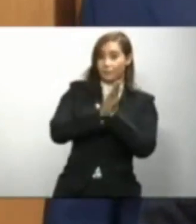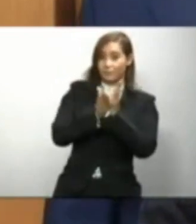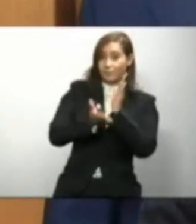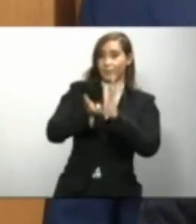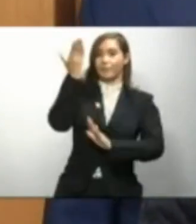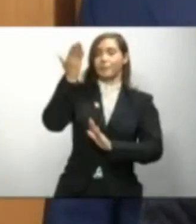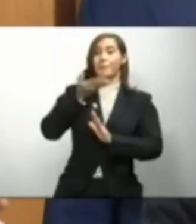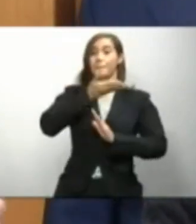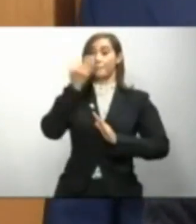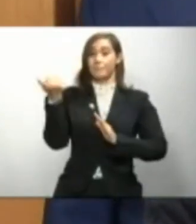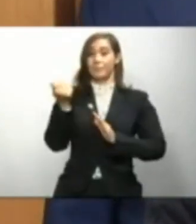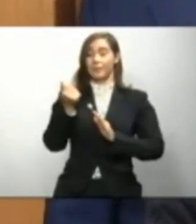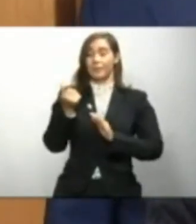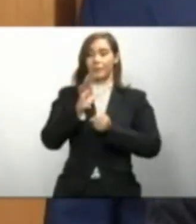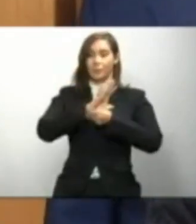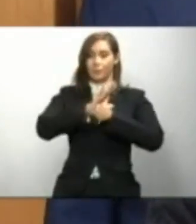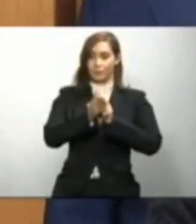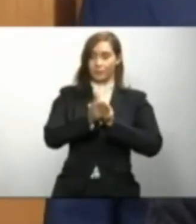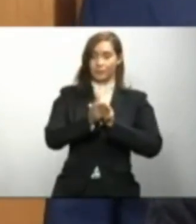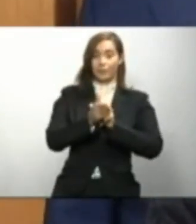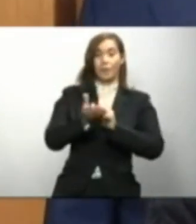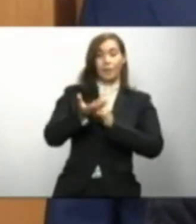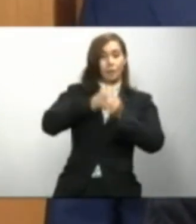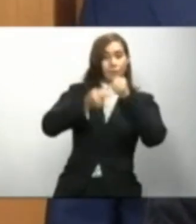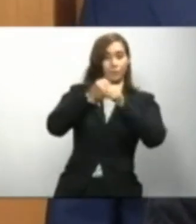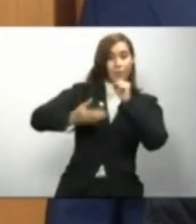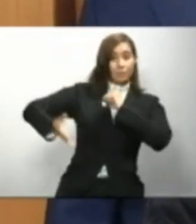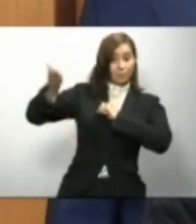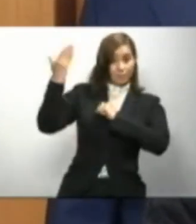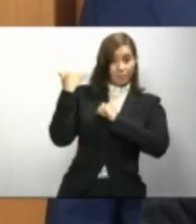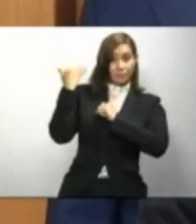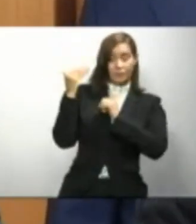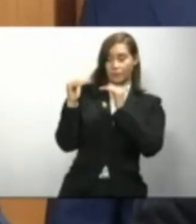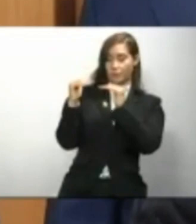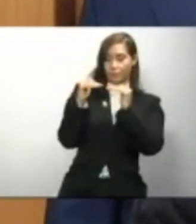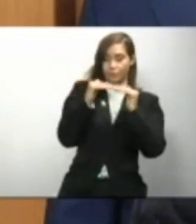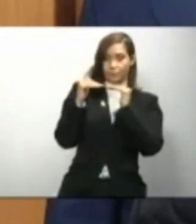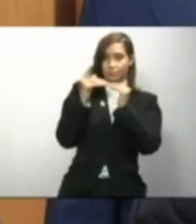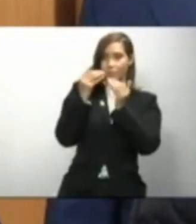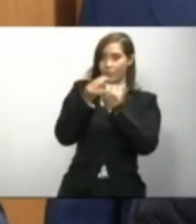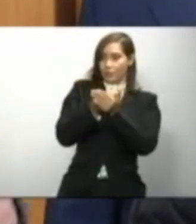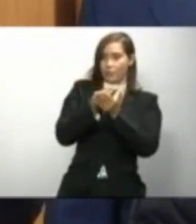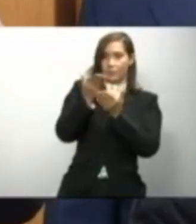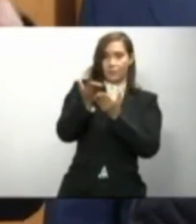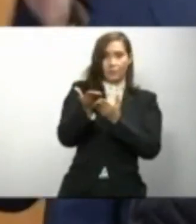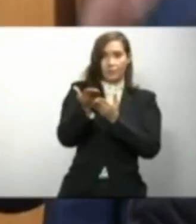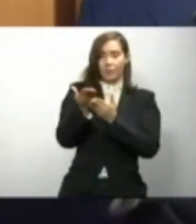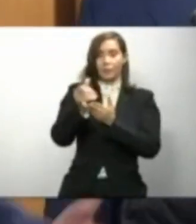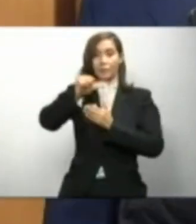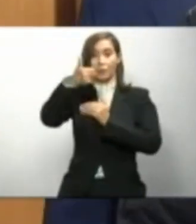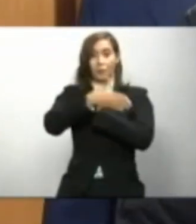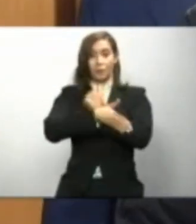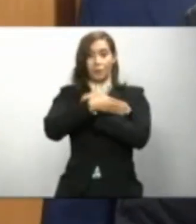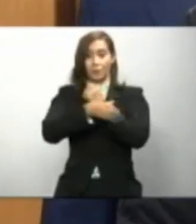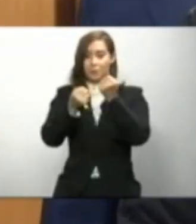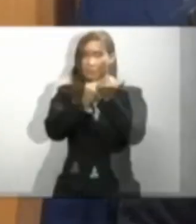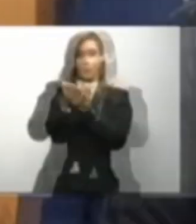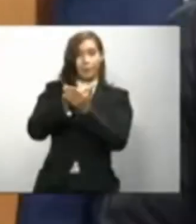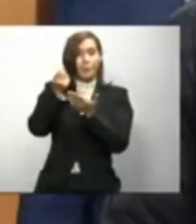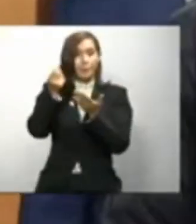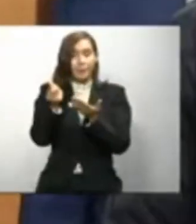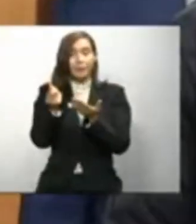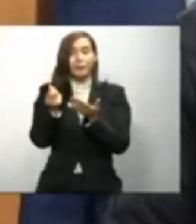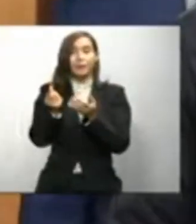pasado mantuvimos el mismo a pesar de la pandemia mantuvimos el mismo nivel de inversión extranjera que habíamos tenido en año pasado y lo que